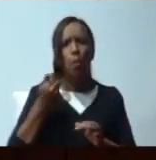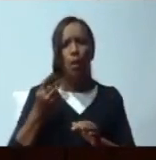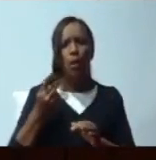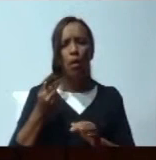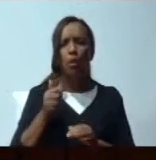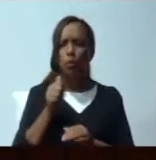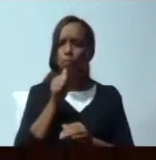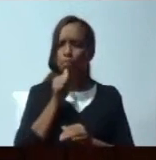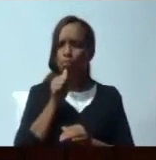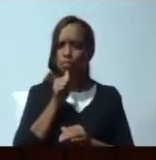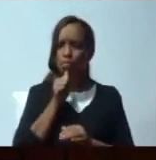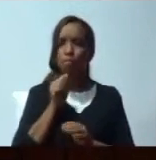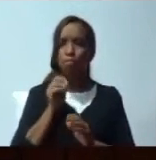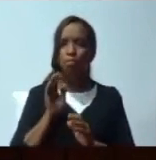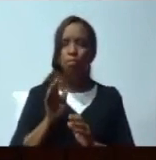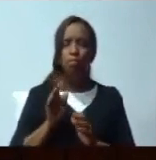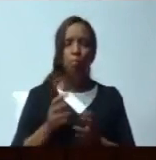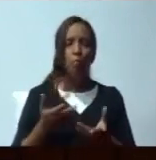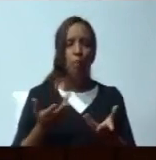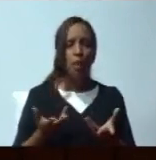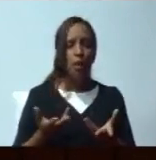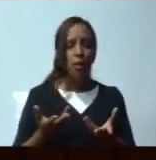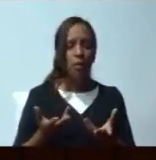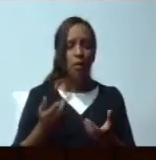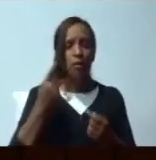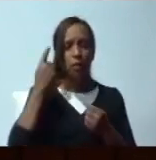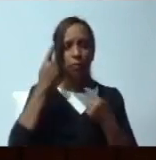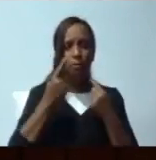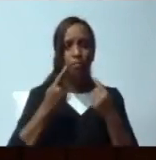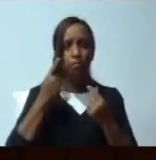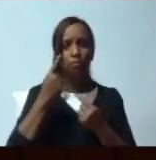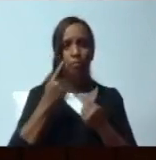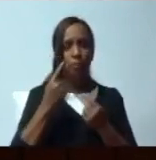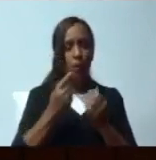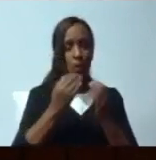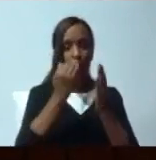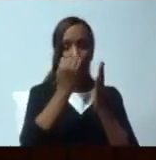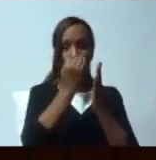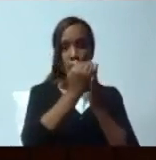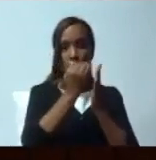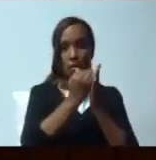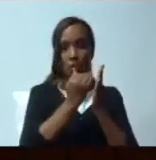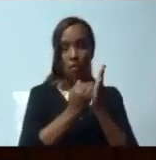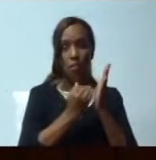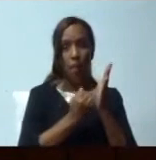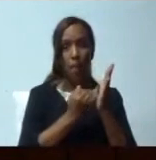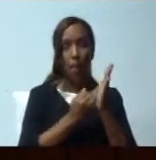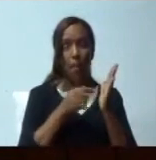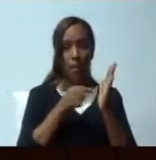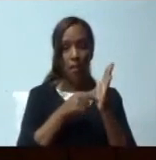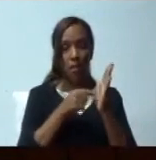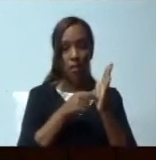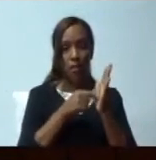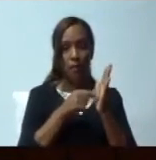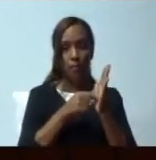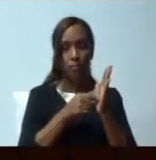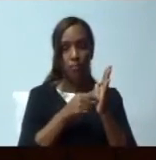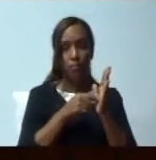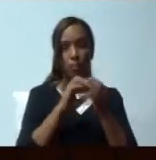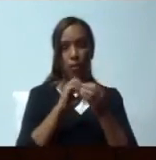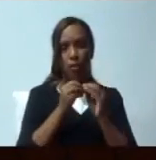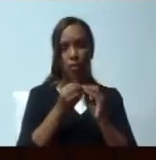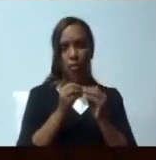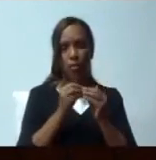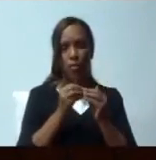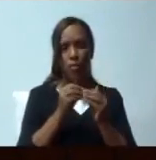enmienda en el 14 y el nombre número 8 de la licenciada María de